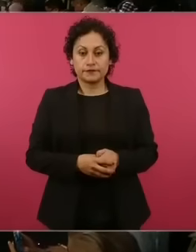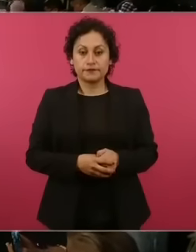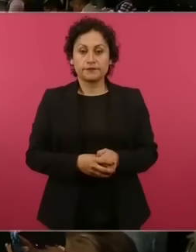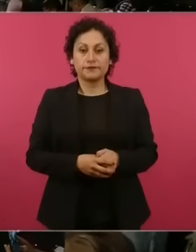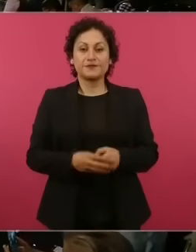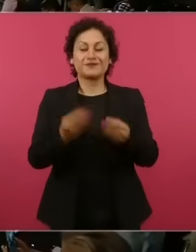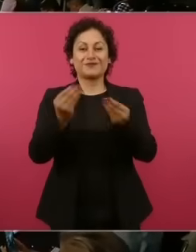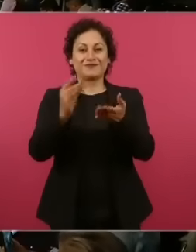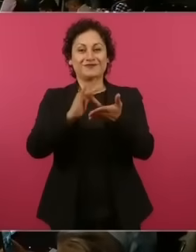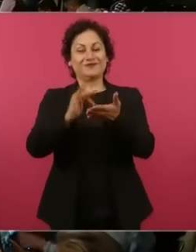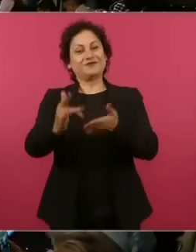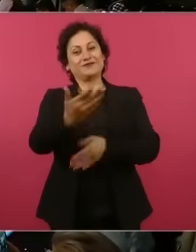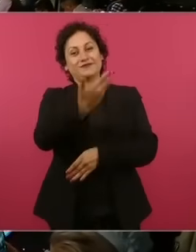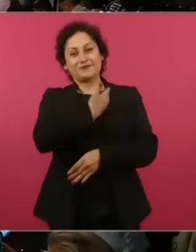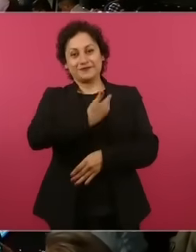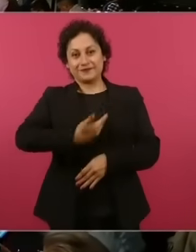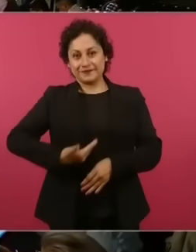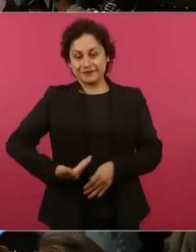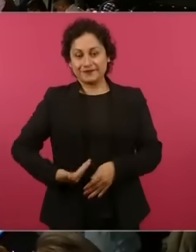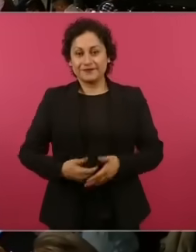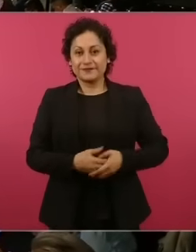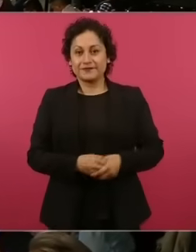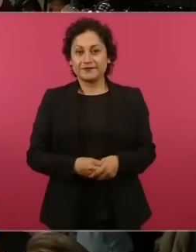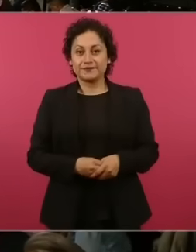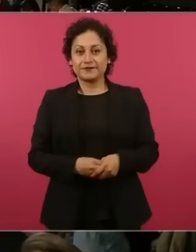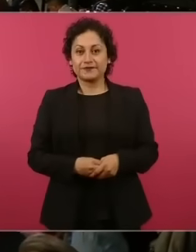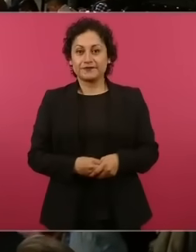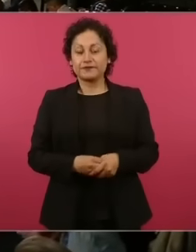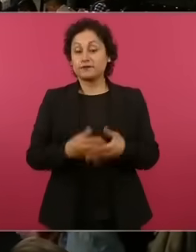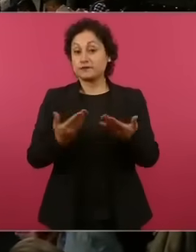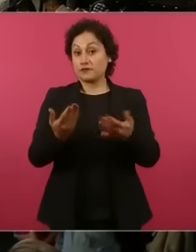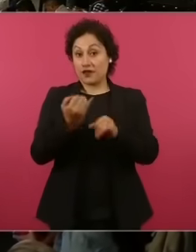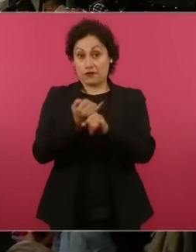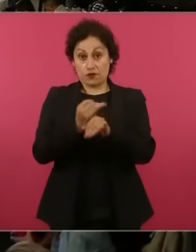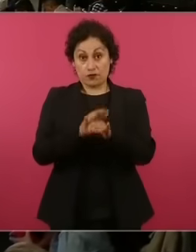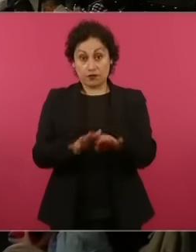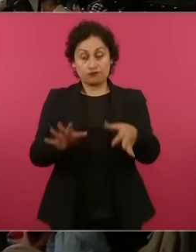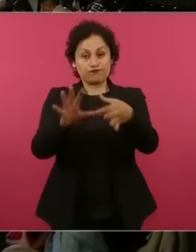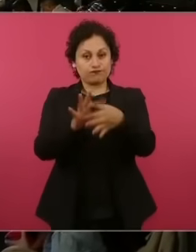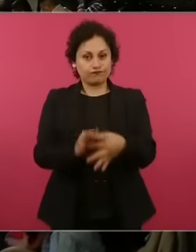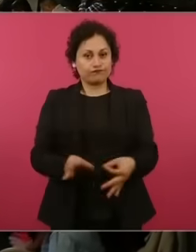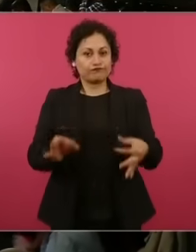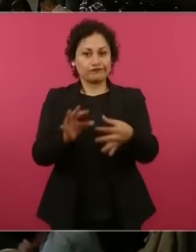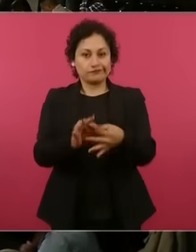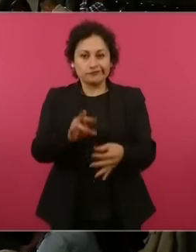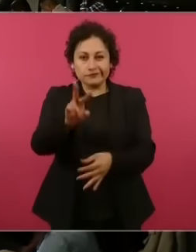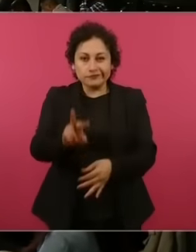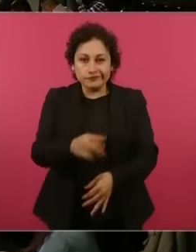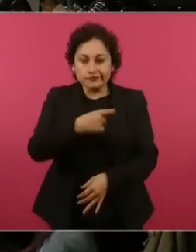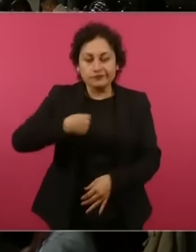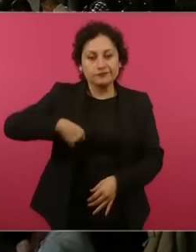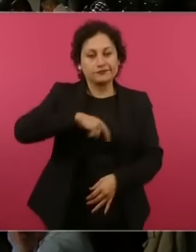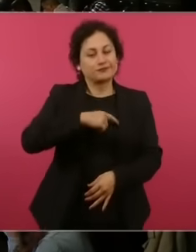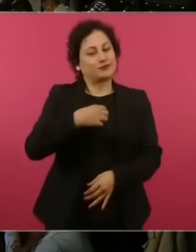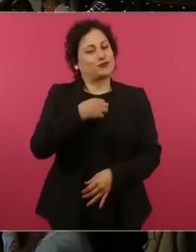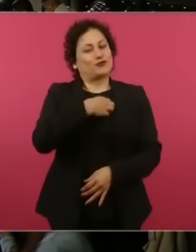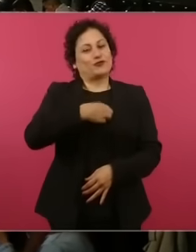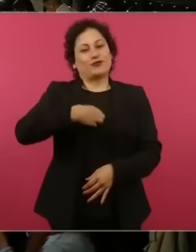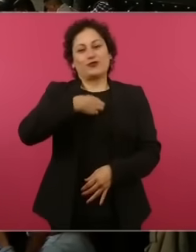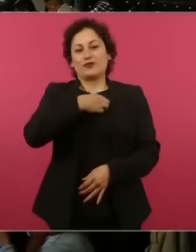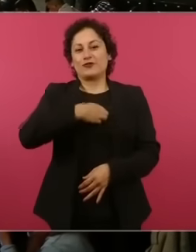Muchísimas gracias, presidente. Pues informar que estamos muy contentos porque gracias